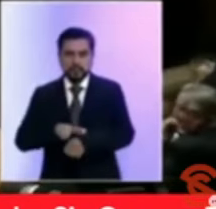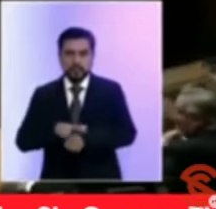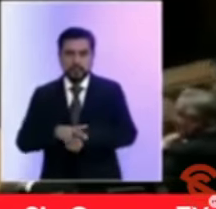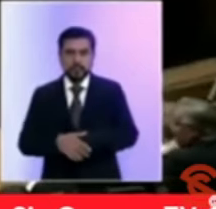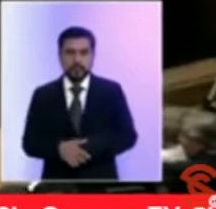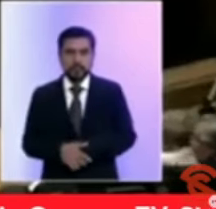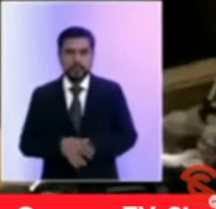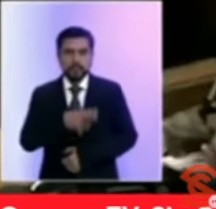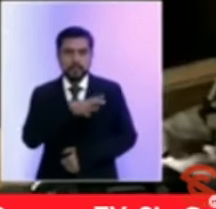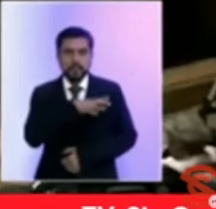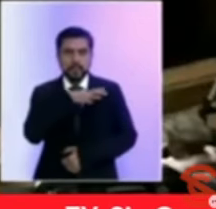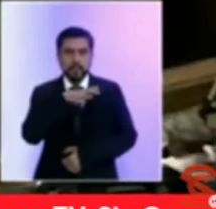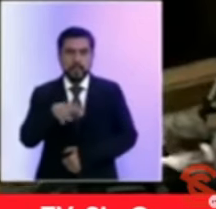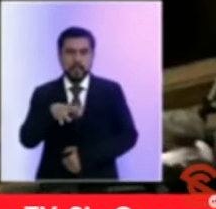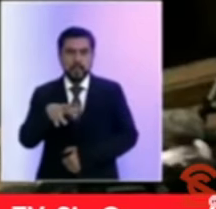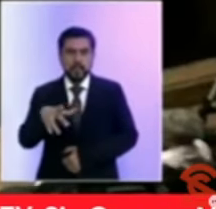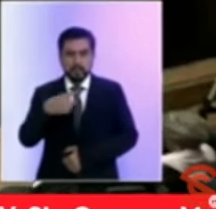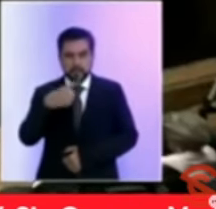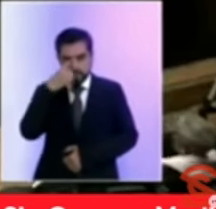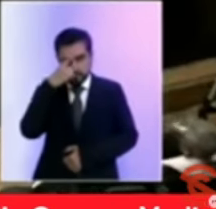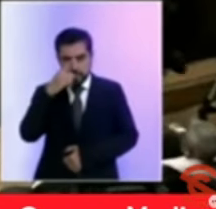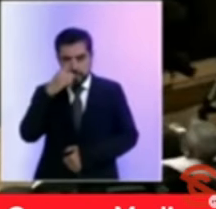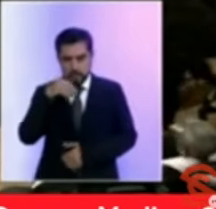participamos ceremonia